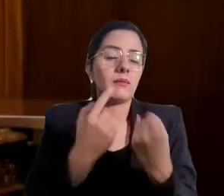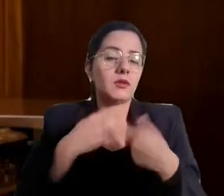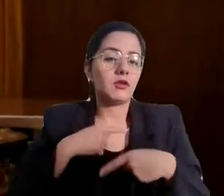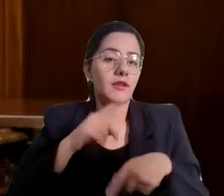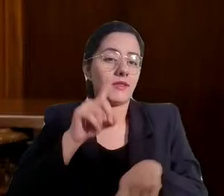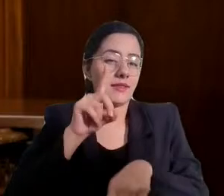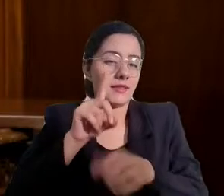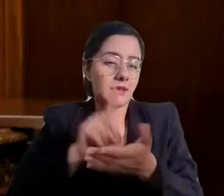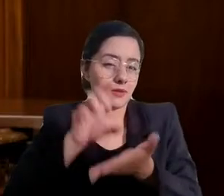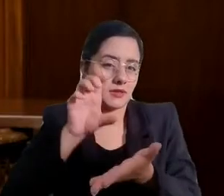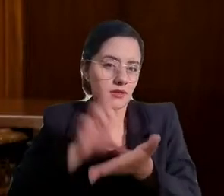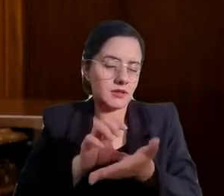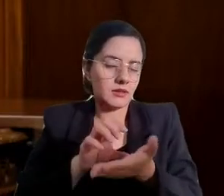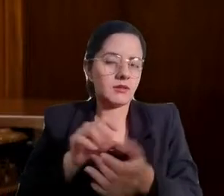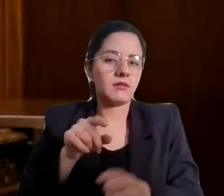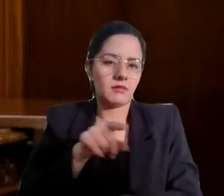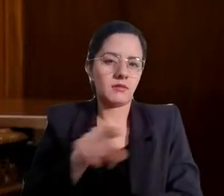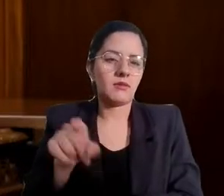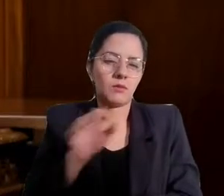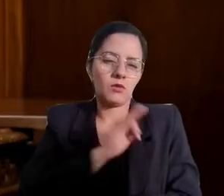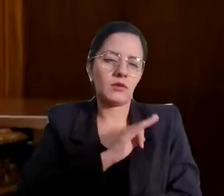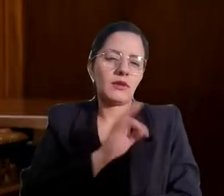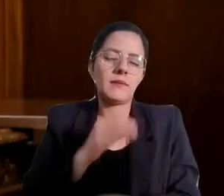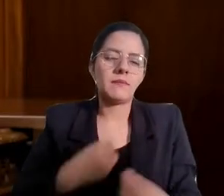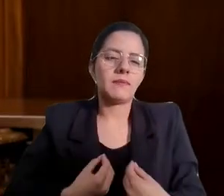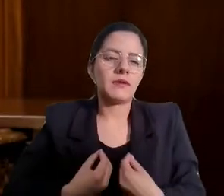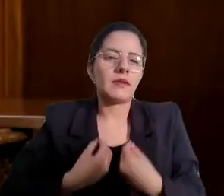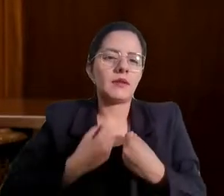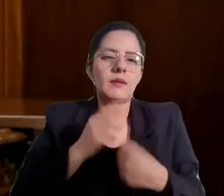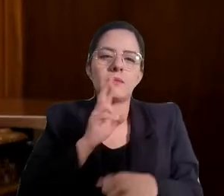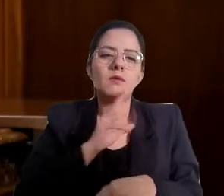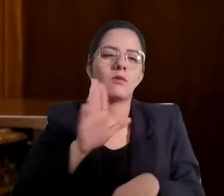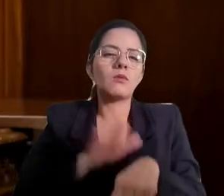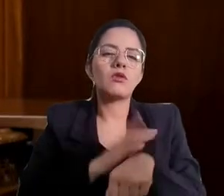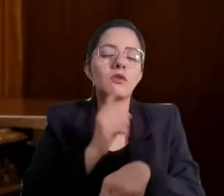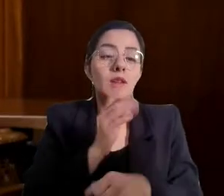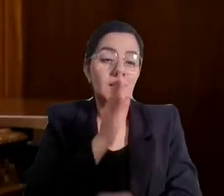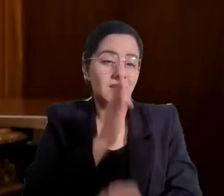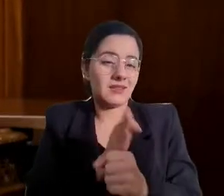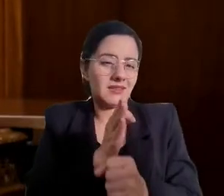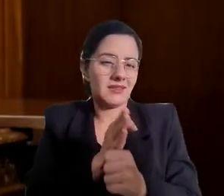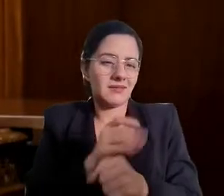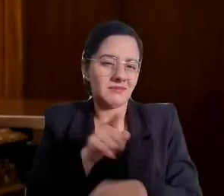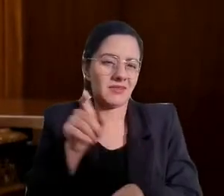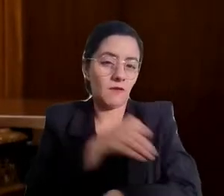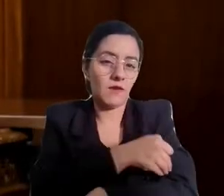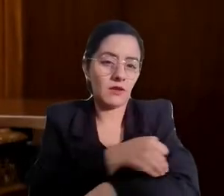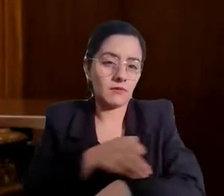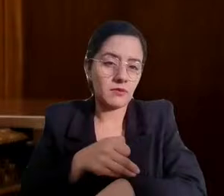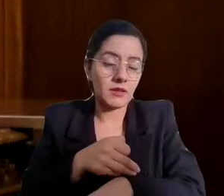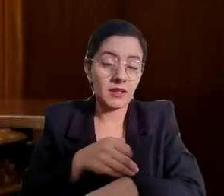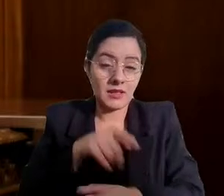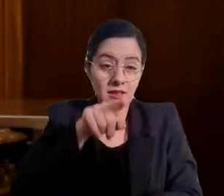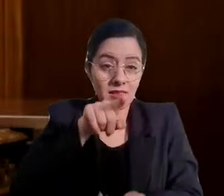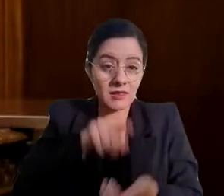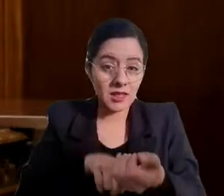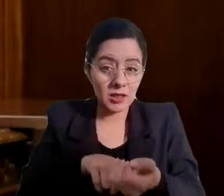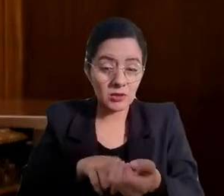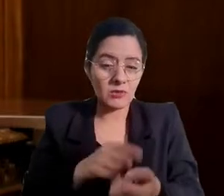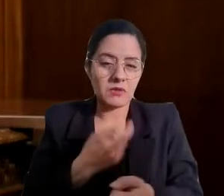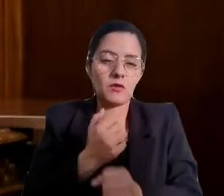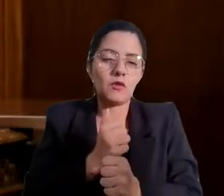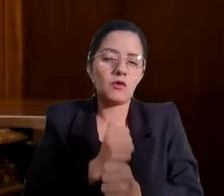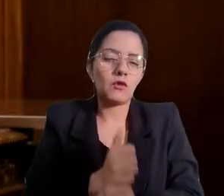que lastimosamente en la actualidad su ámbito familiar es quien más vulnera sus derechos